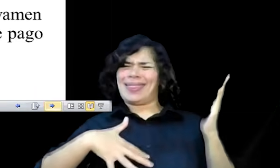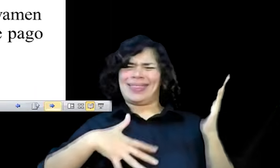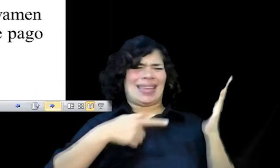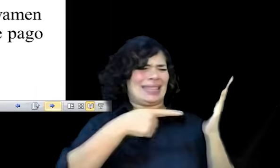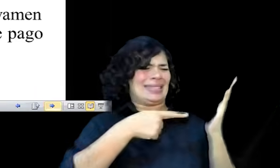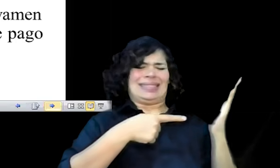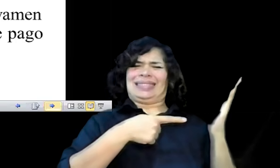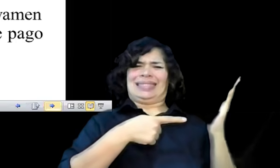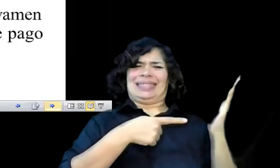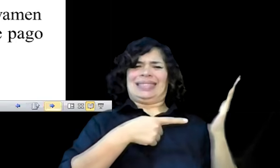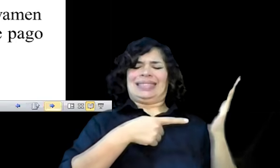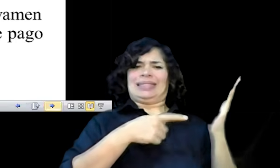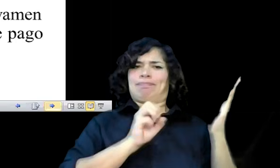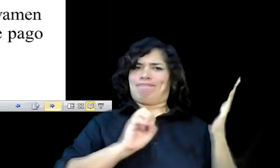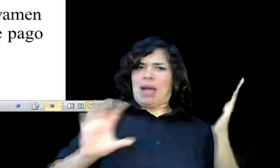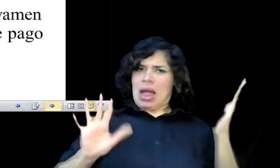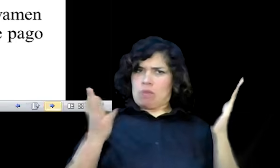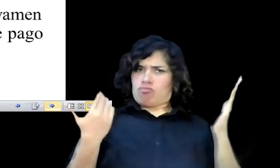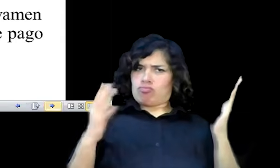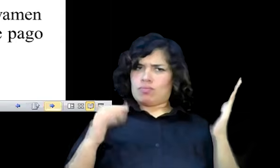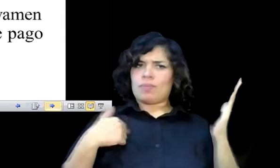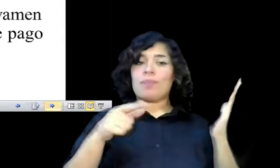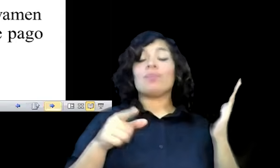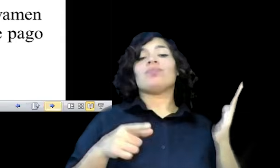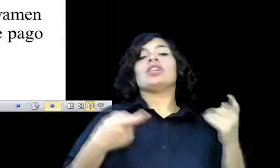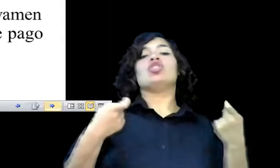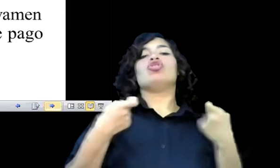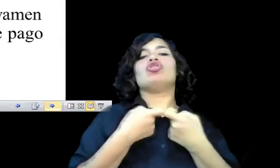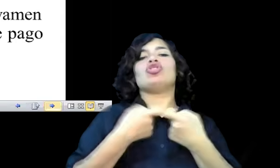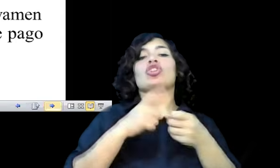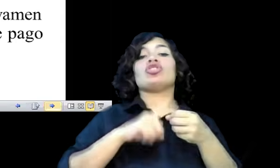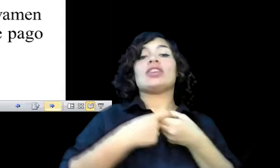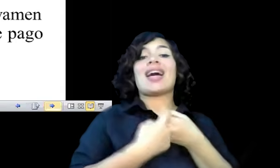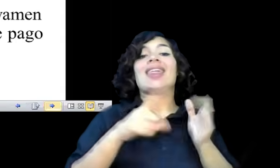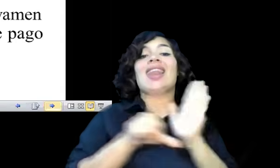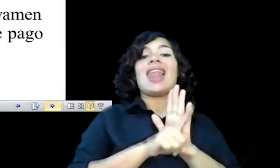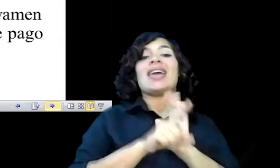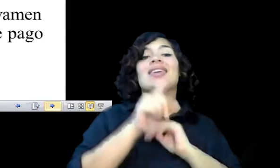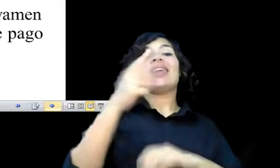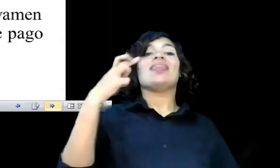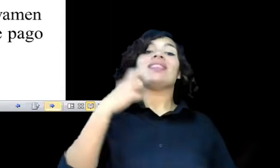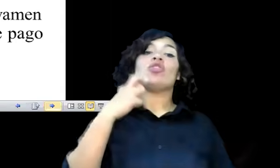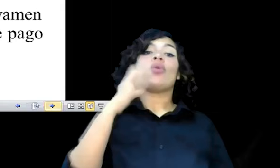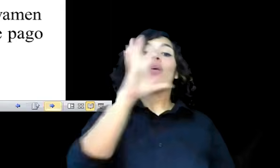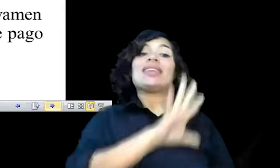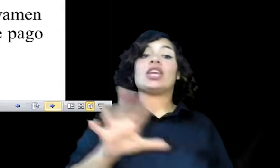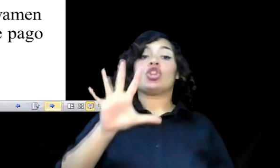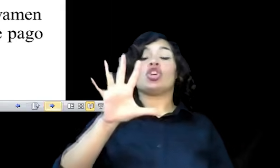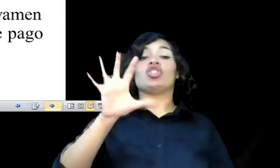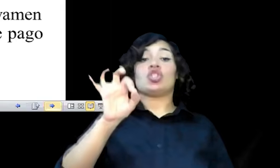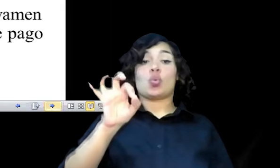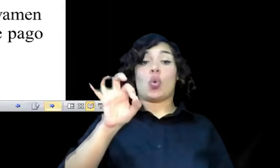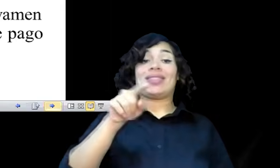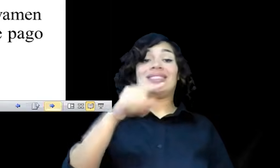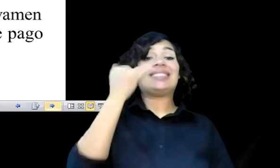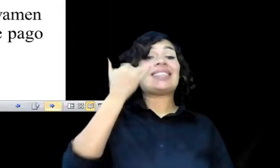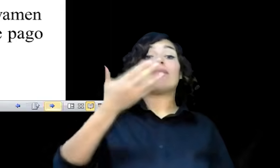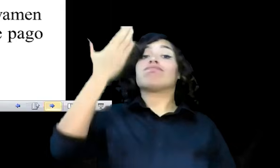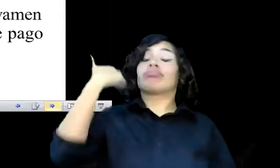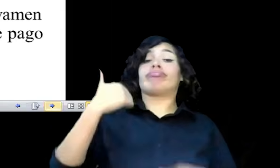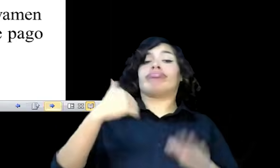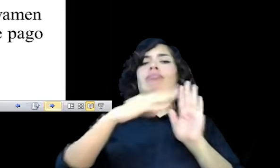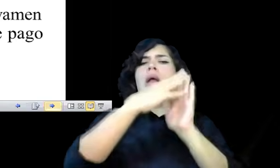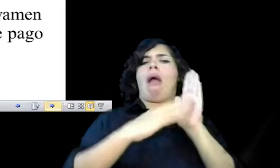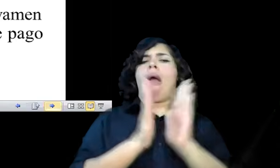dice, perdón, que sí, que son las sociedades de la ley 19.550. Esto también lo aclaró el fisco en el acta